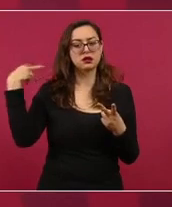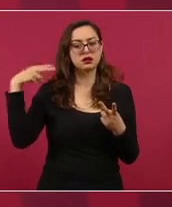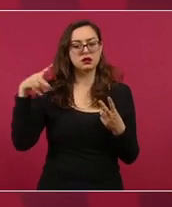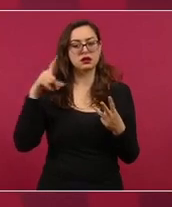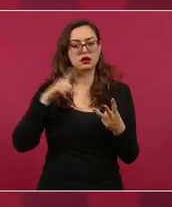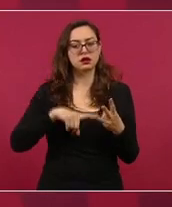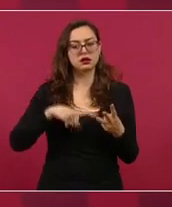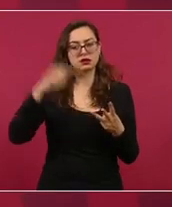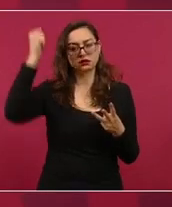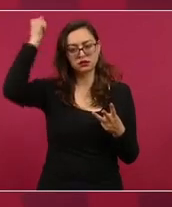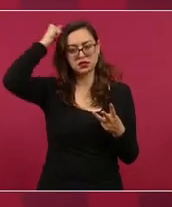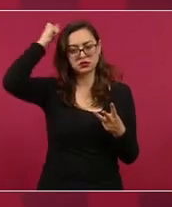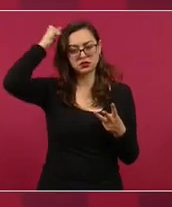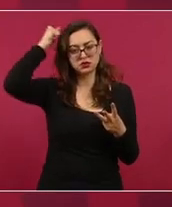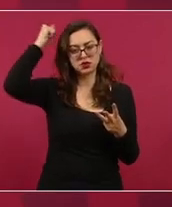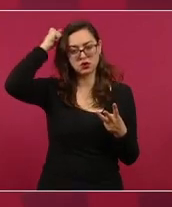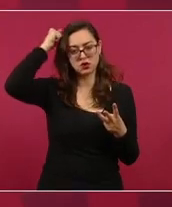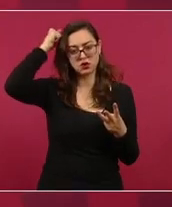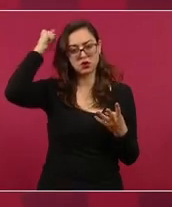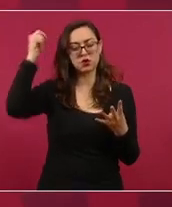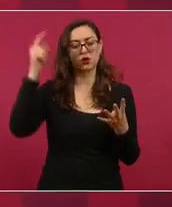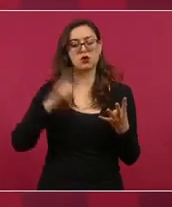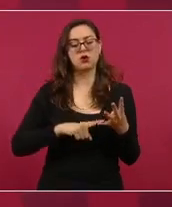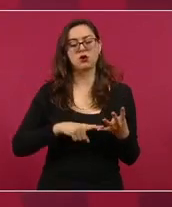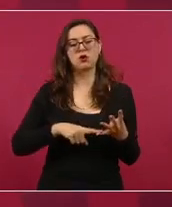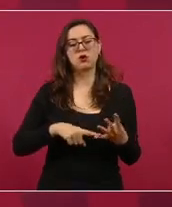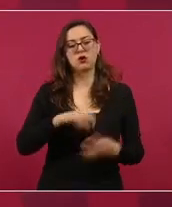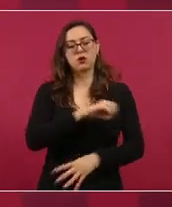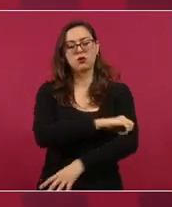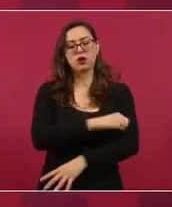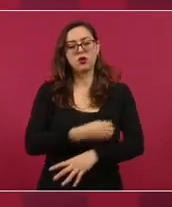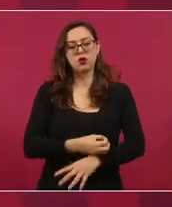en Texcoco, en Obregón,